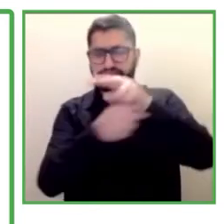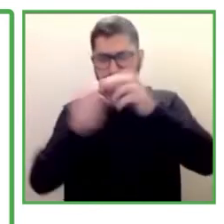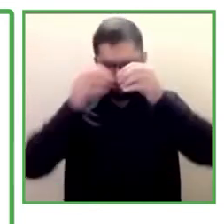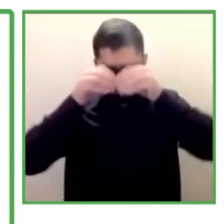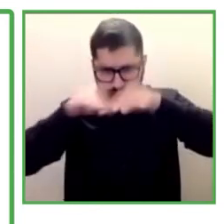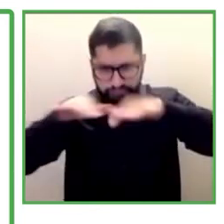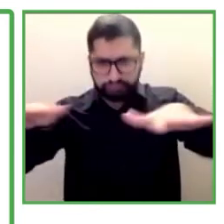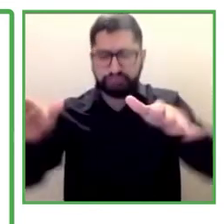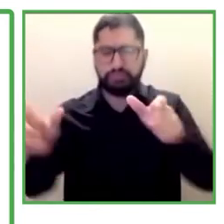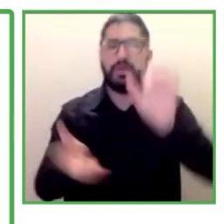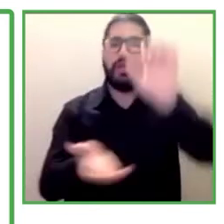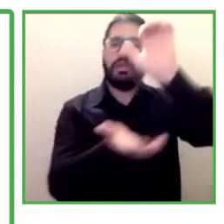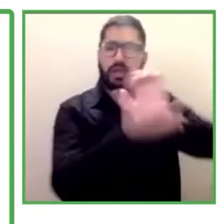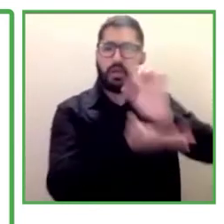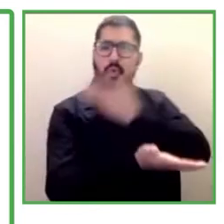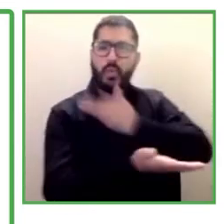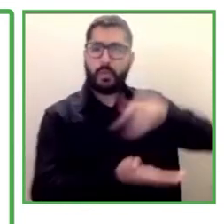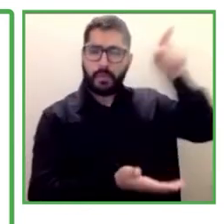España.